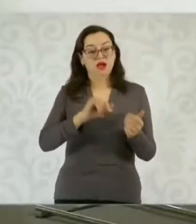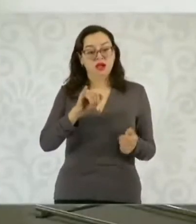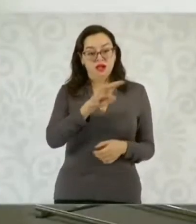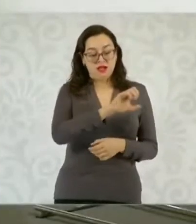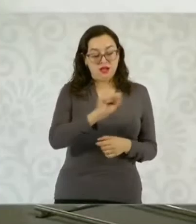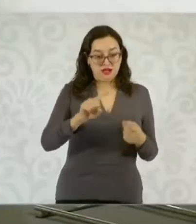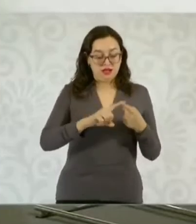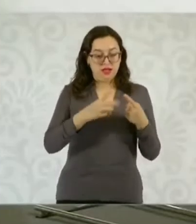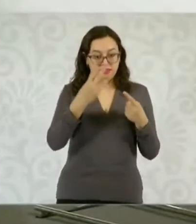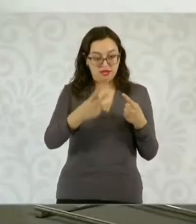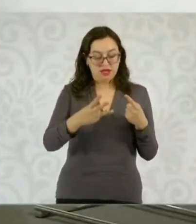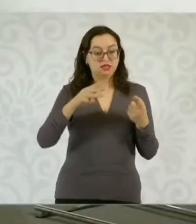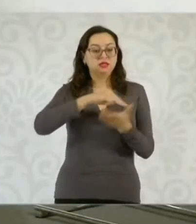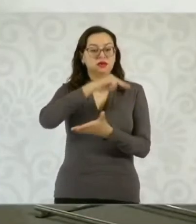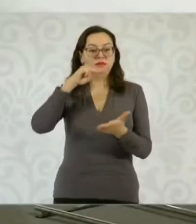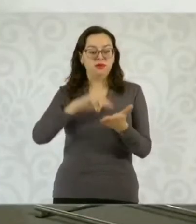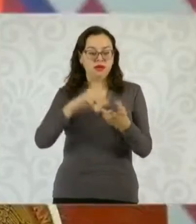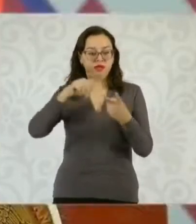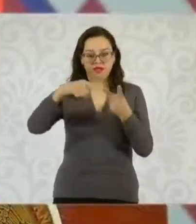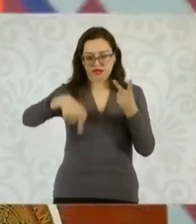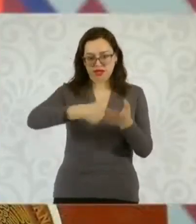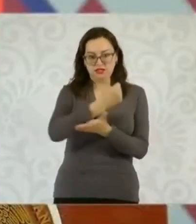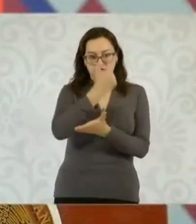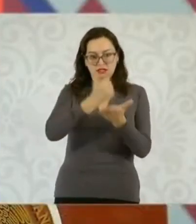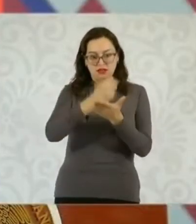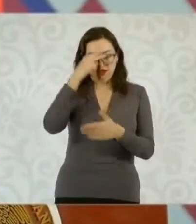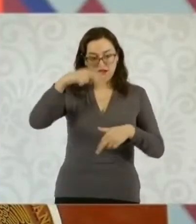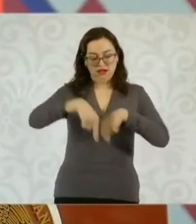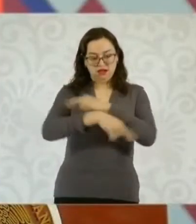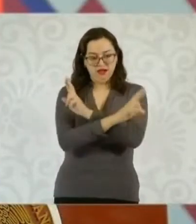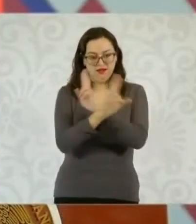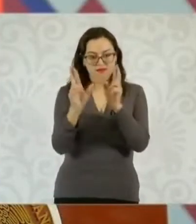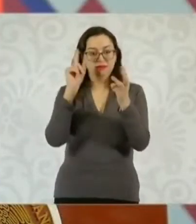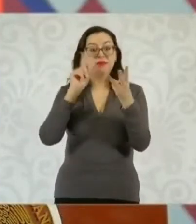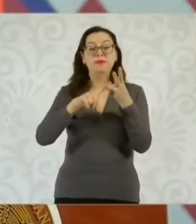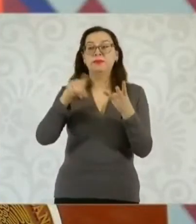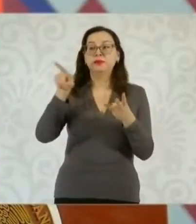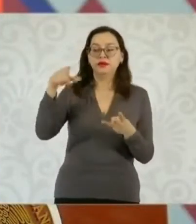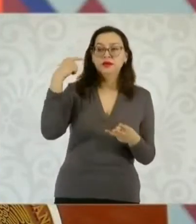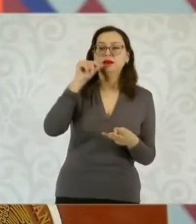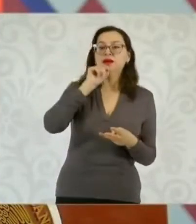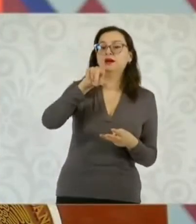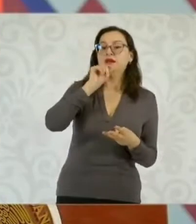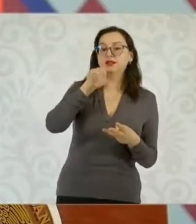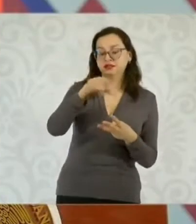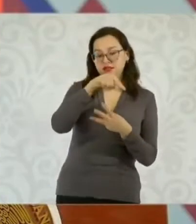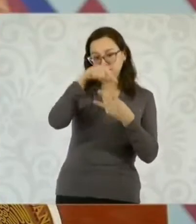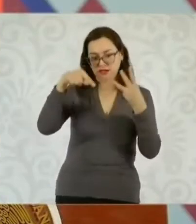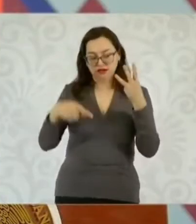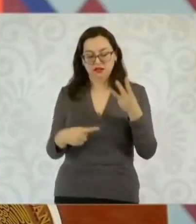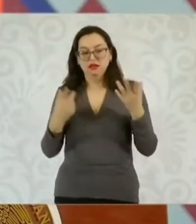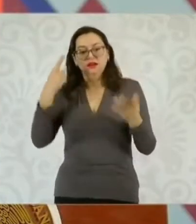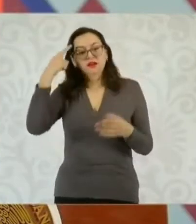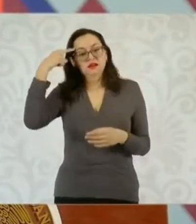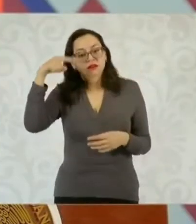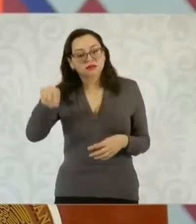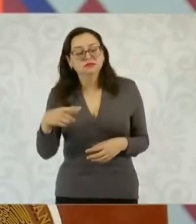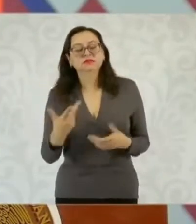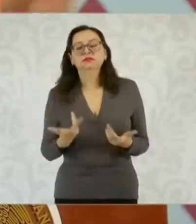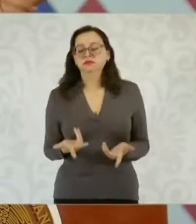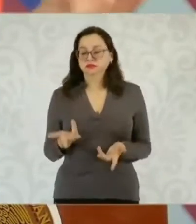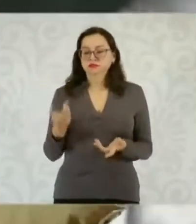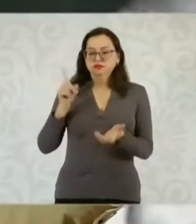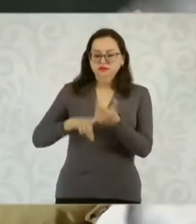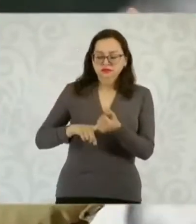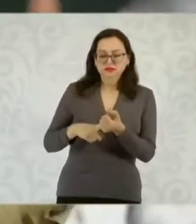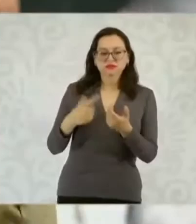uno en Mérida, otro en Siglo XXI, otro en Guadalajara, en Jalisco, que es la tendencia global de hacer en la simulación,